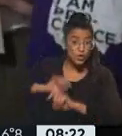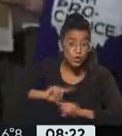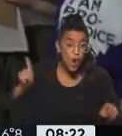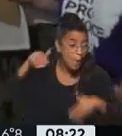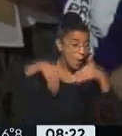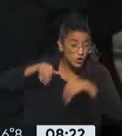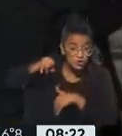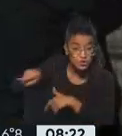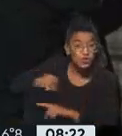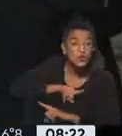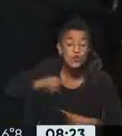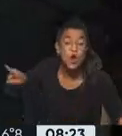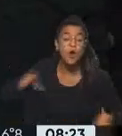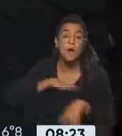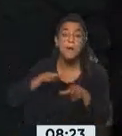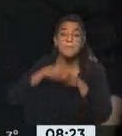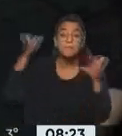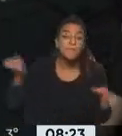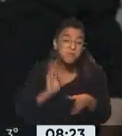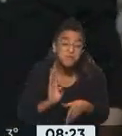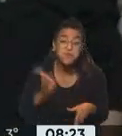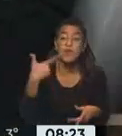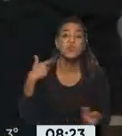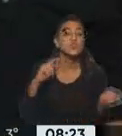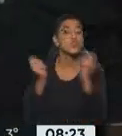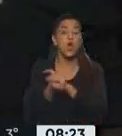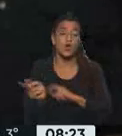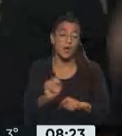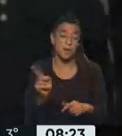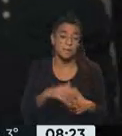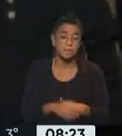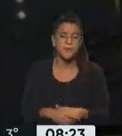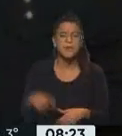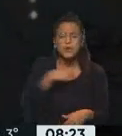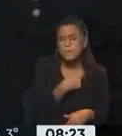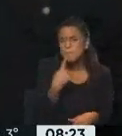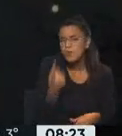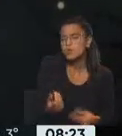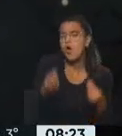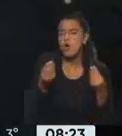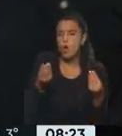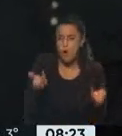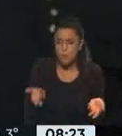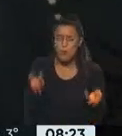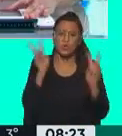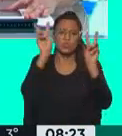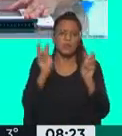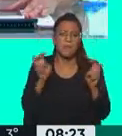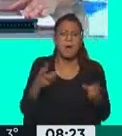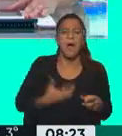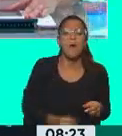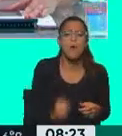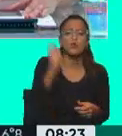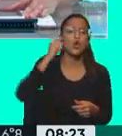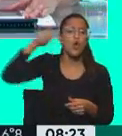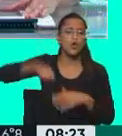votadas que sirven plazos de por vida no cambian esto camila al enfrentarte como llega el tema del aborto a